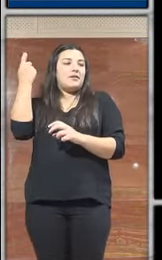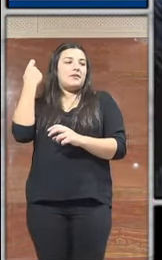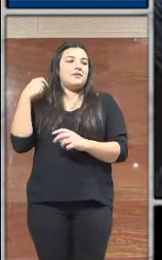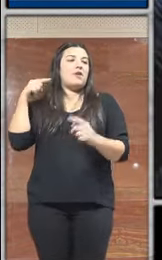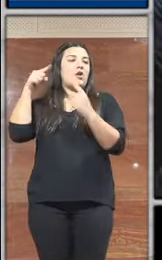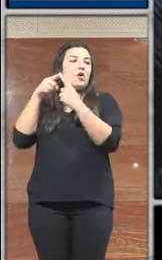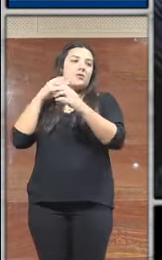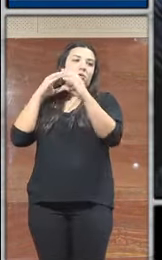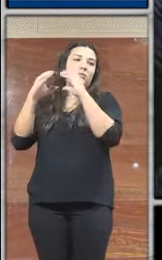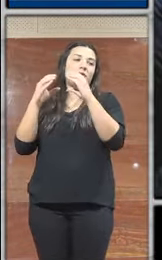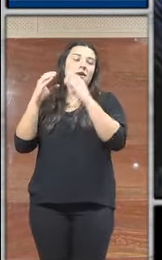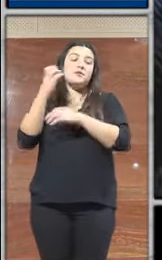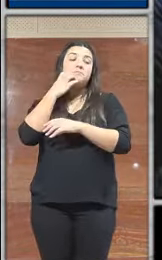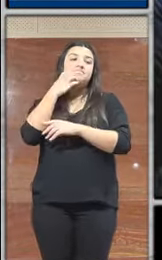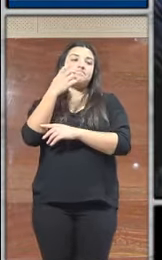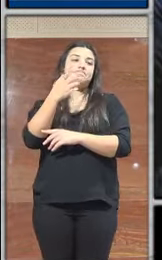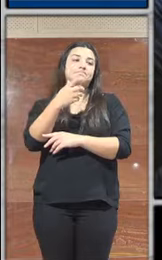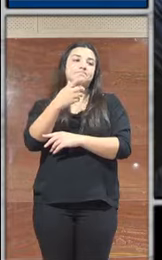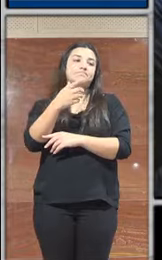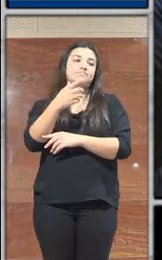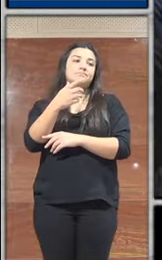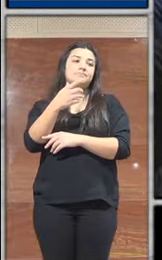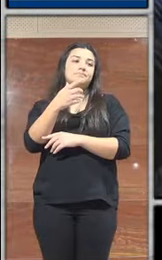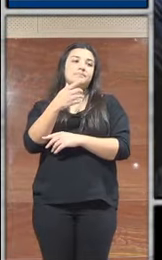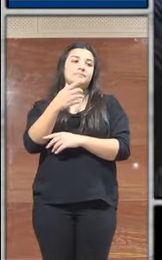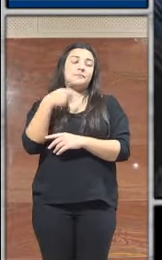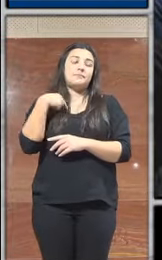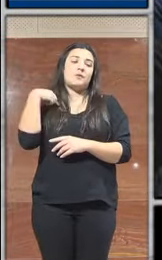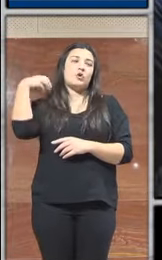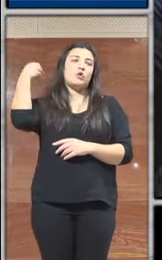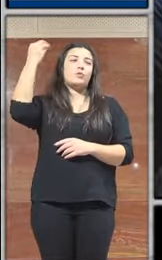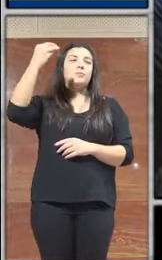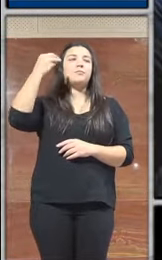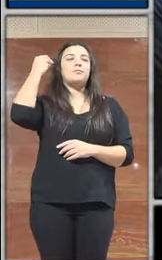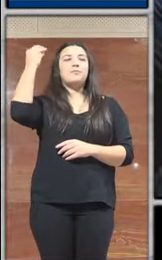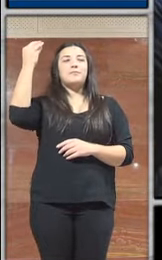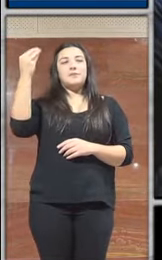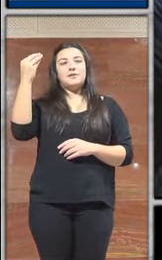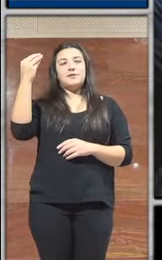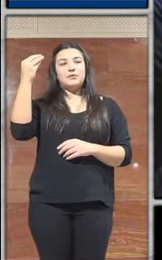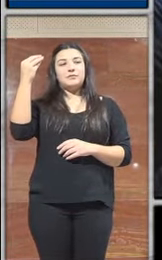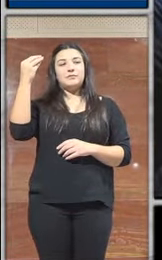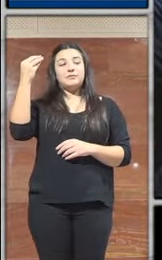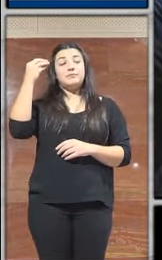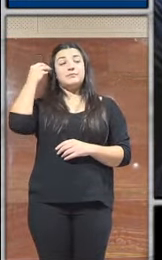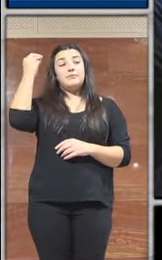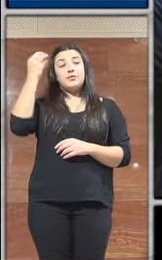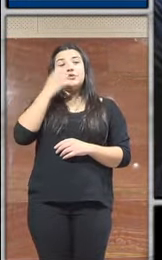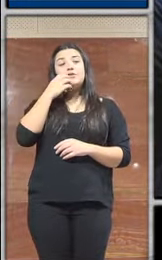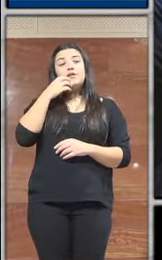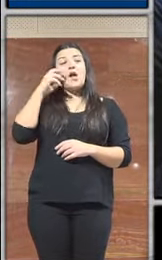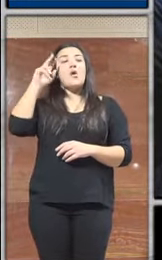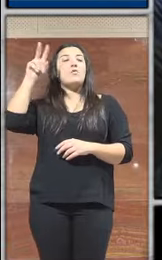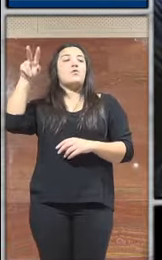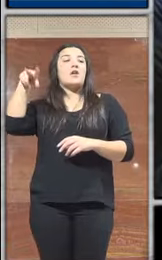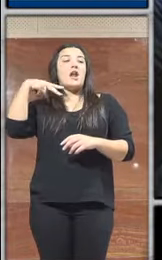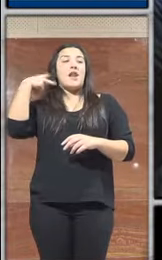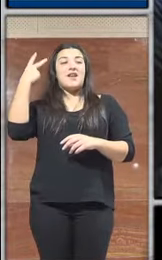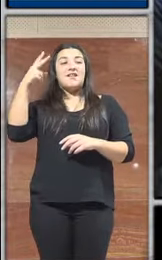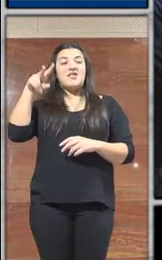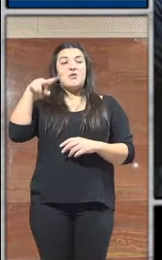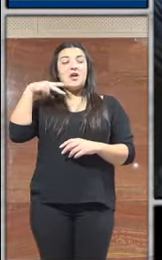vamos yo pienso en que si van a una a un restaurante de comida rápida o lo que